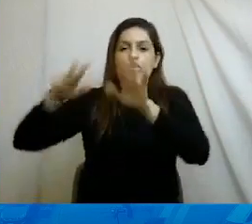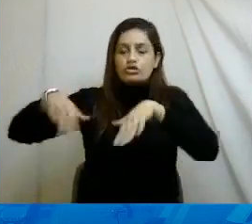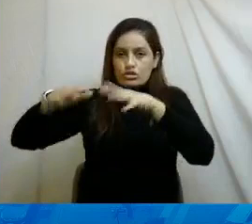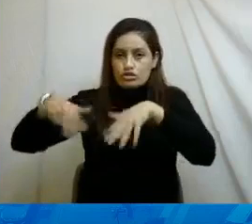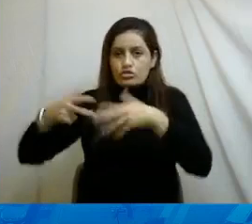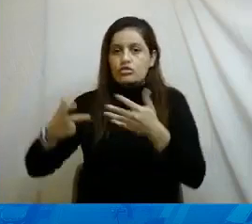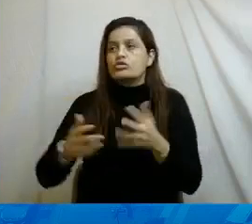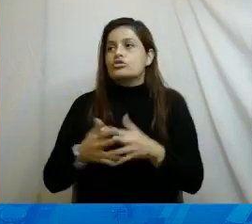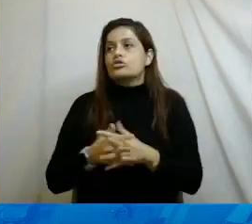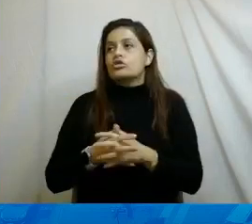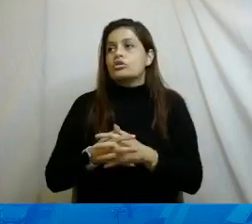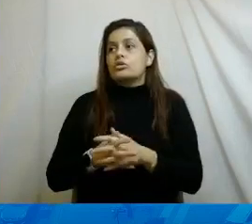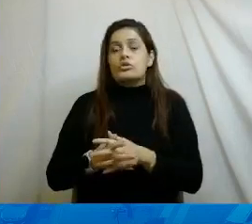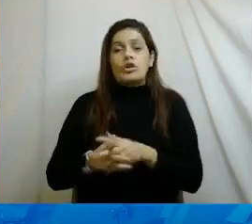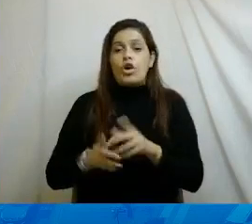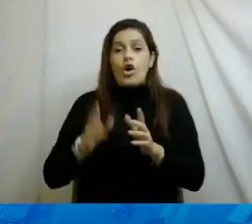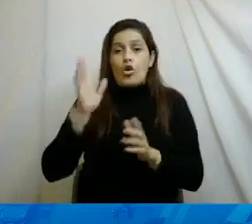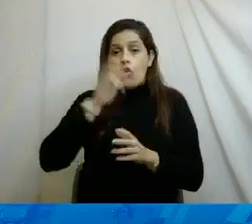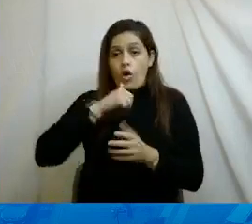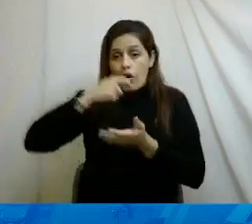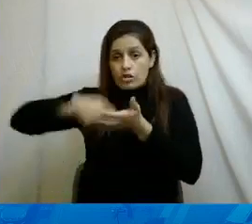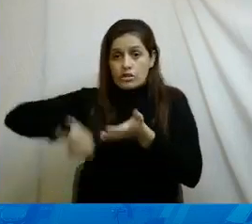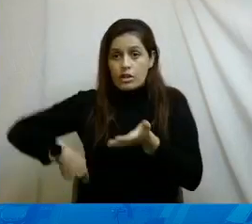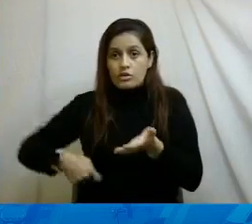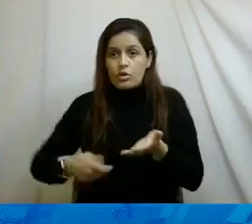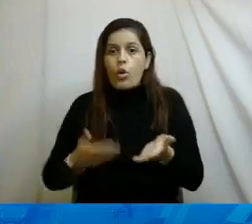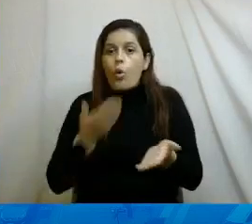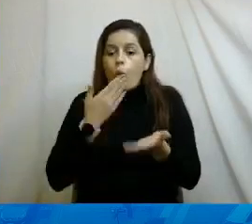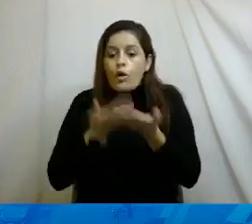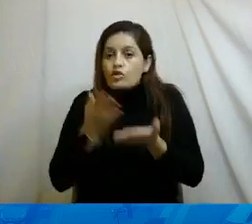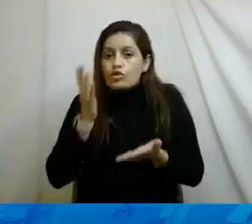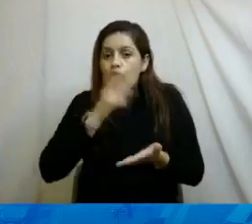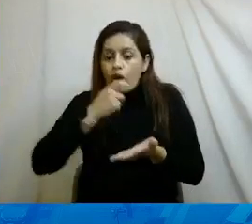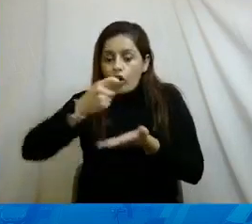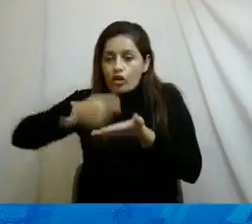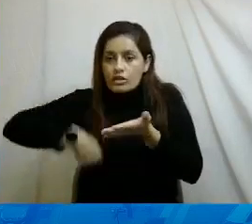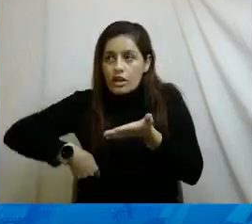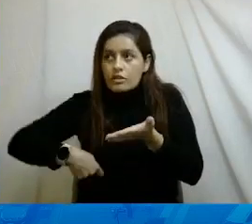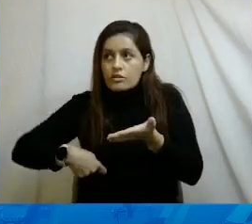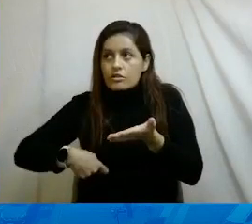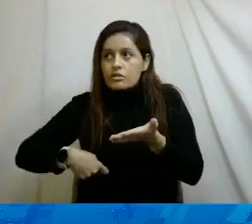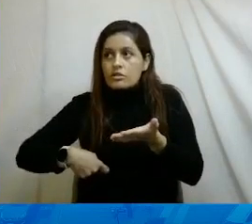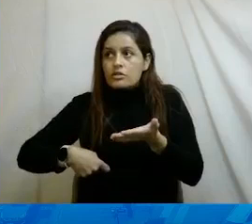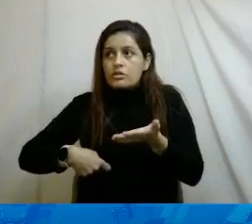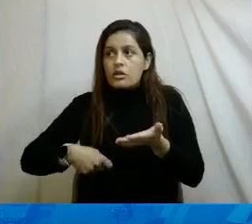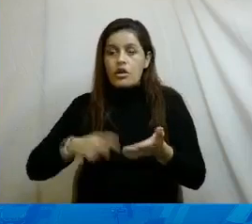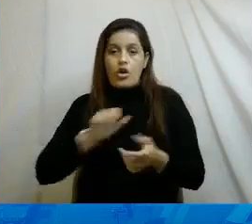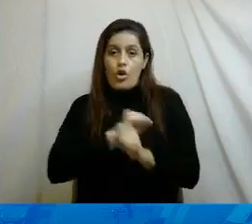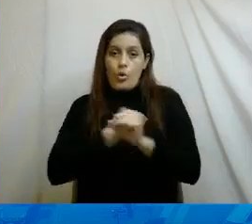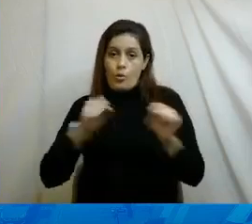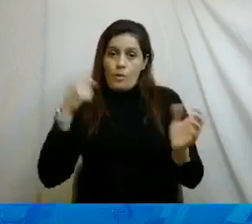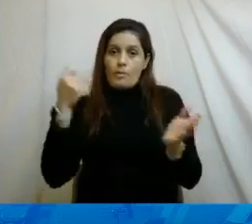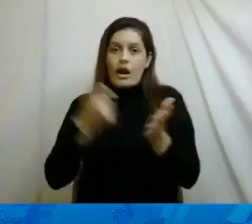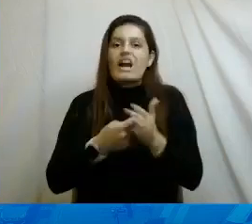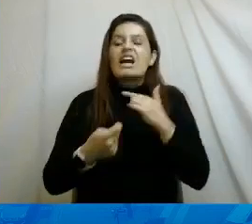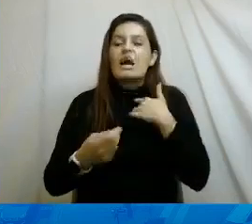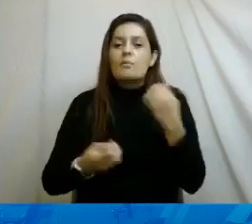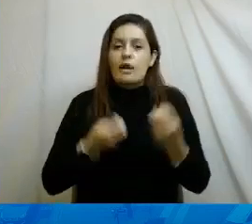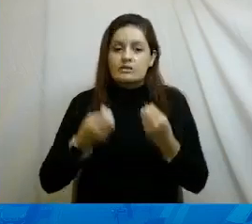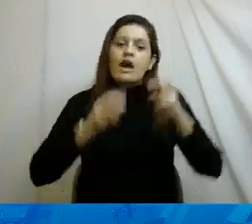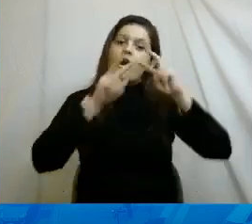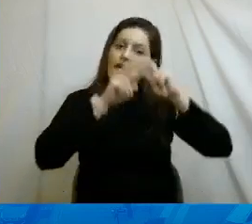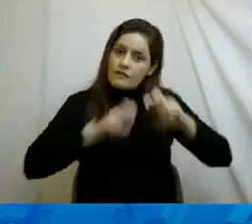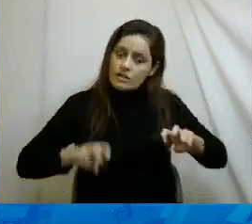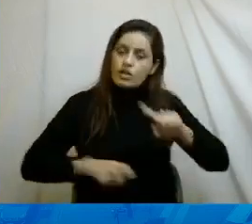otra deuda que tampoco hubo contrato. Entonces, cuando no hay un contrato, y aquí los concejales lo saben muy bien, no hay llegar y pagar. ¿Qué procede ahí?